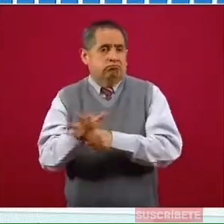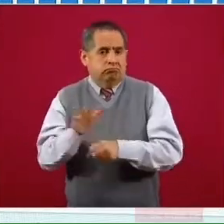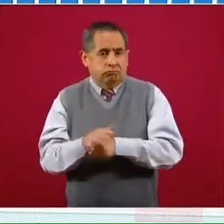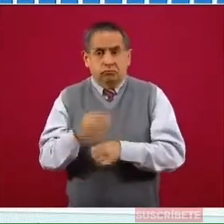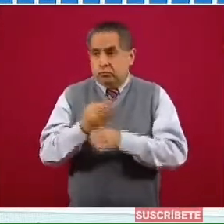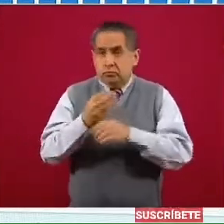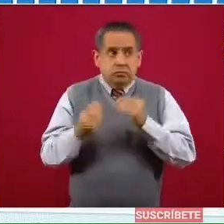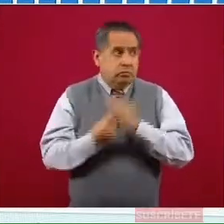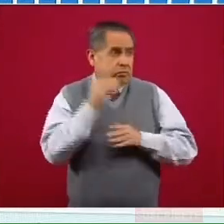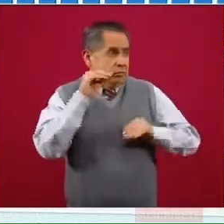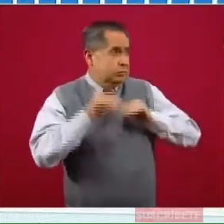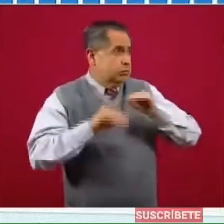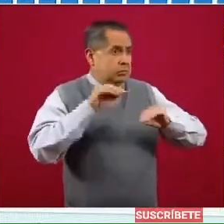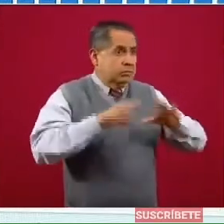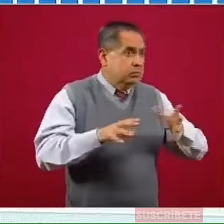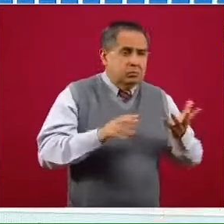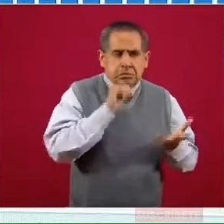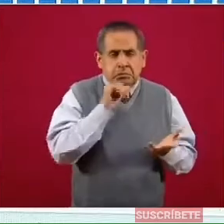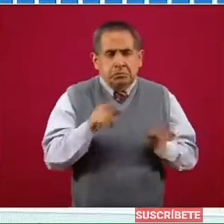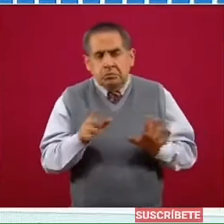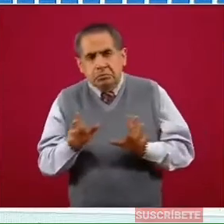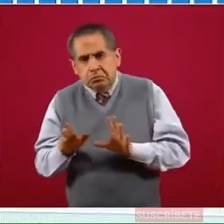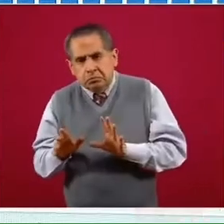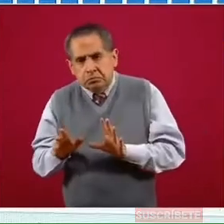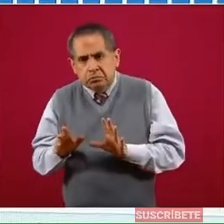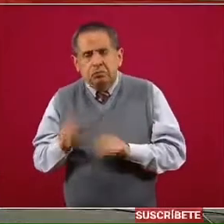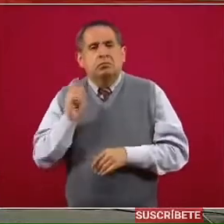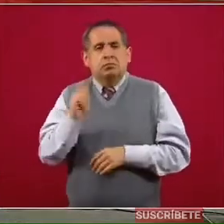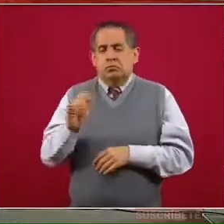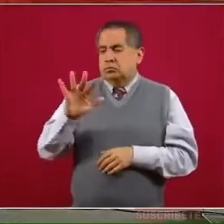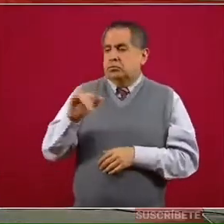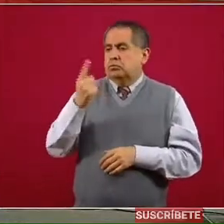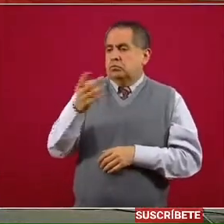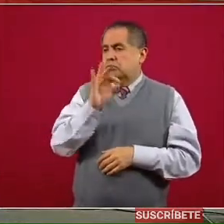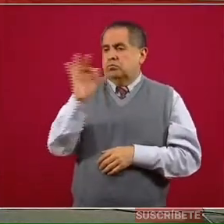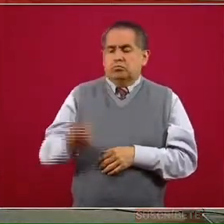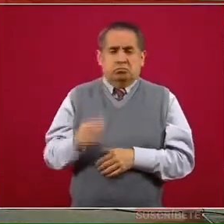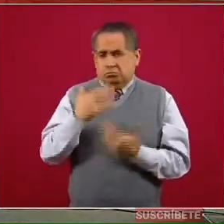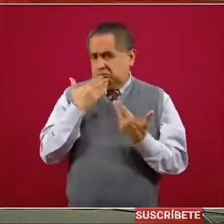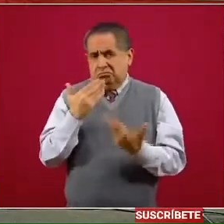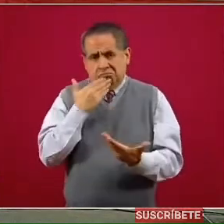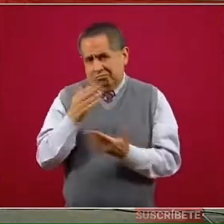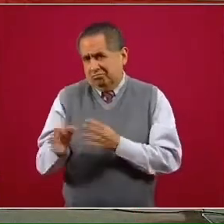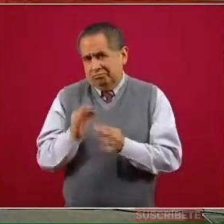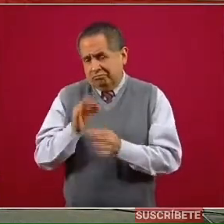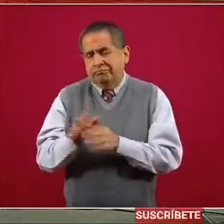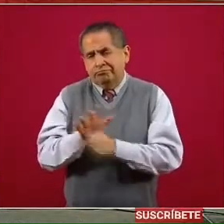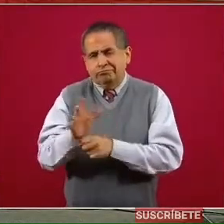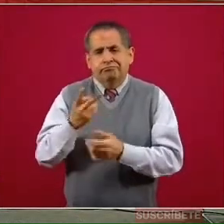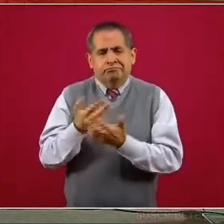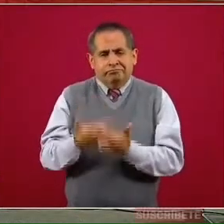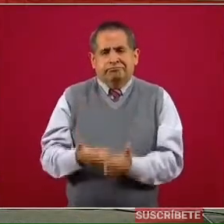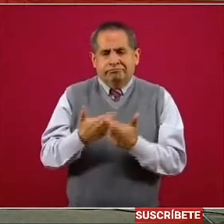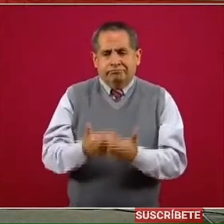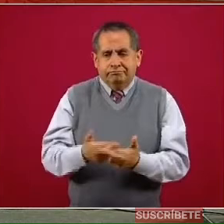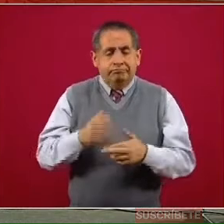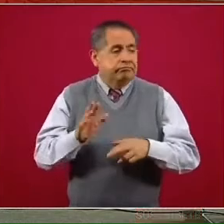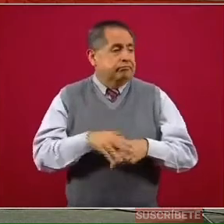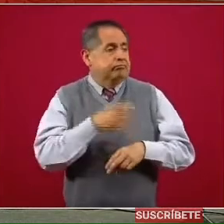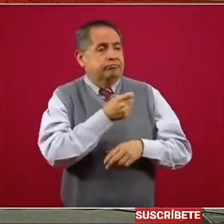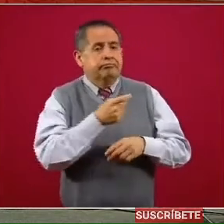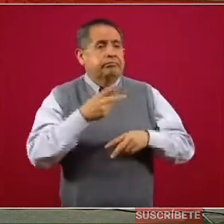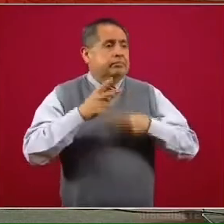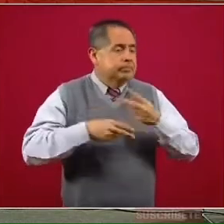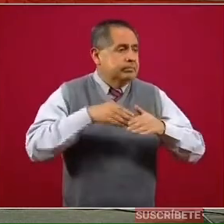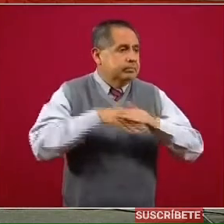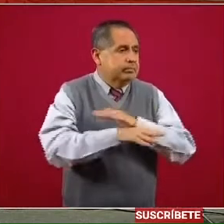Ciudad de México, por lo tanto esto es el proceso de desocupación hospitalaria, en la medida que la velocidad de los